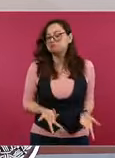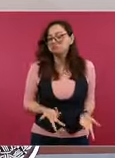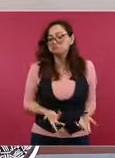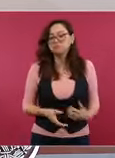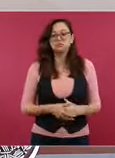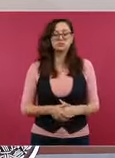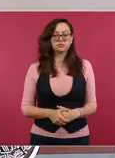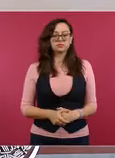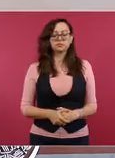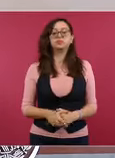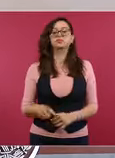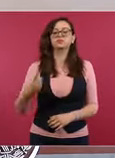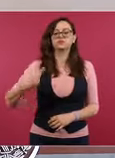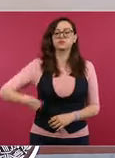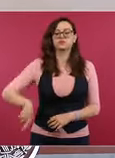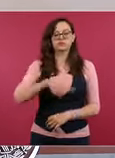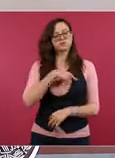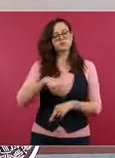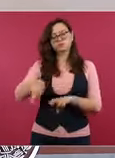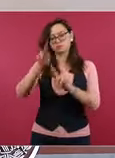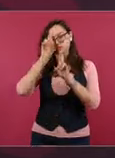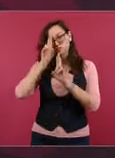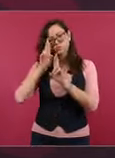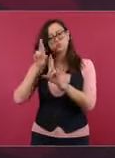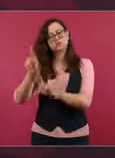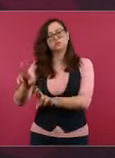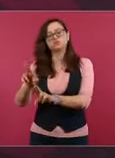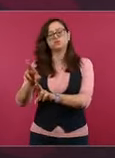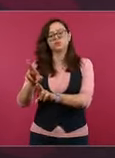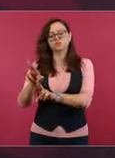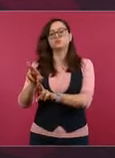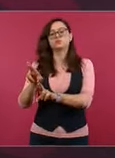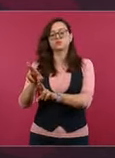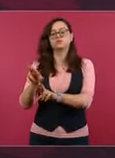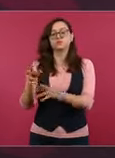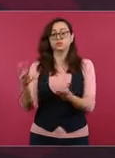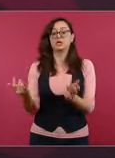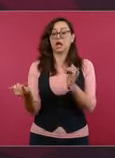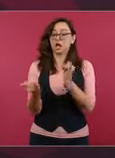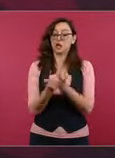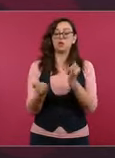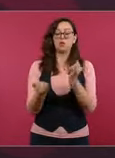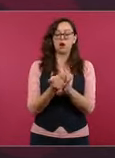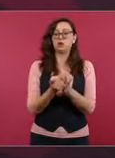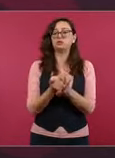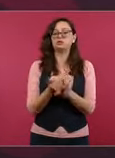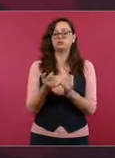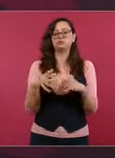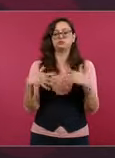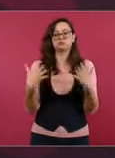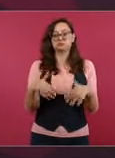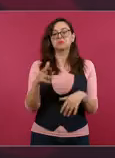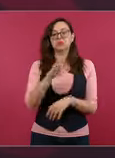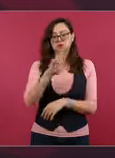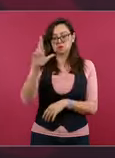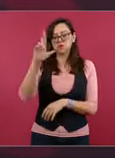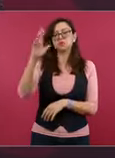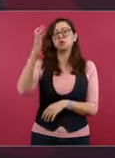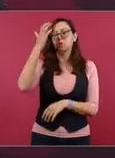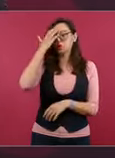y además les reconocemos que fueron los